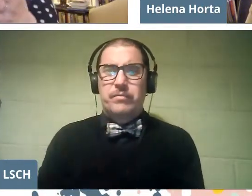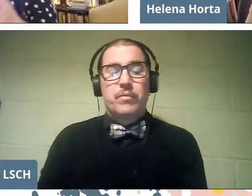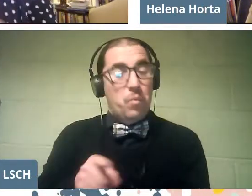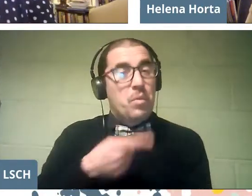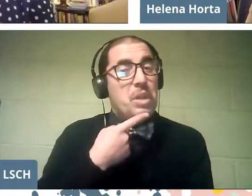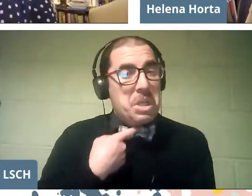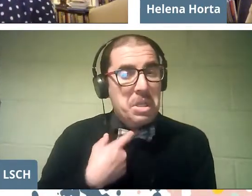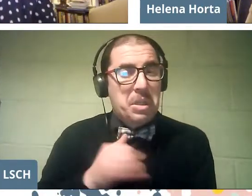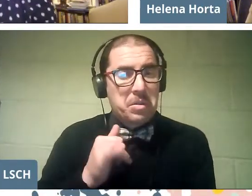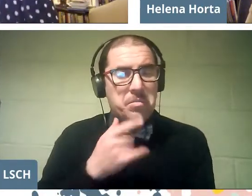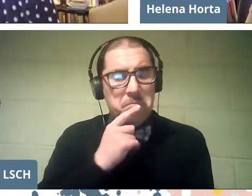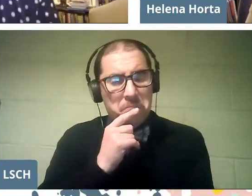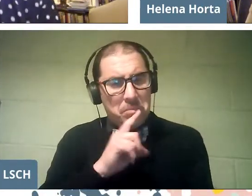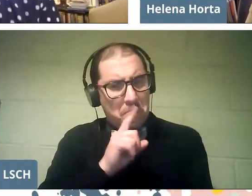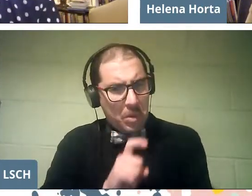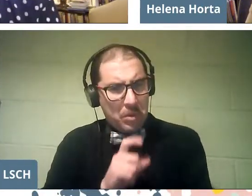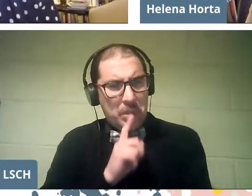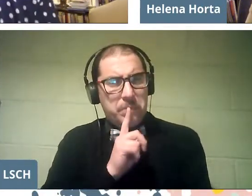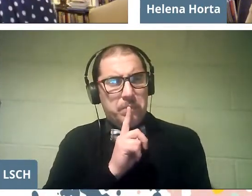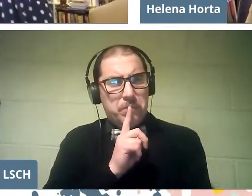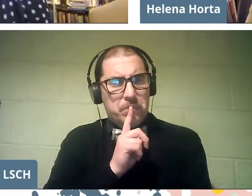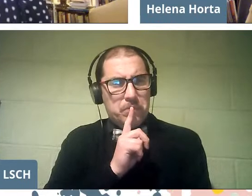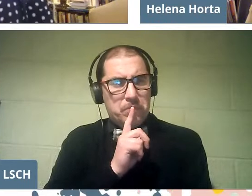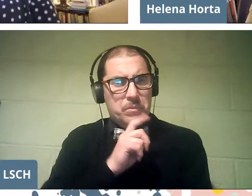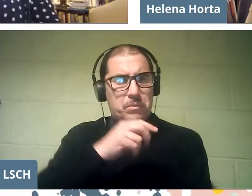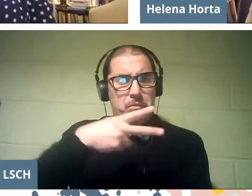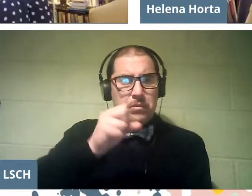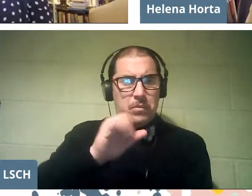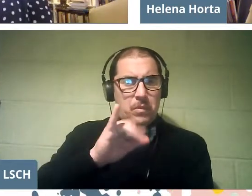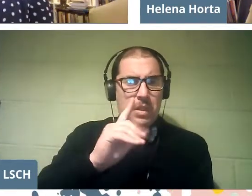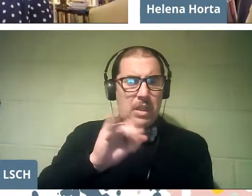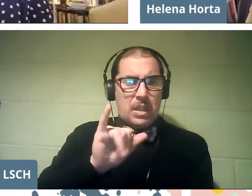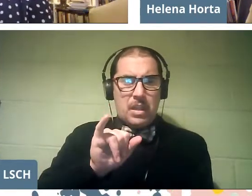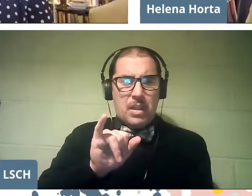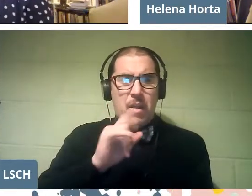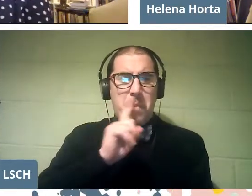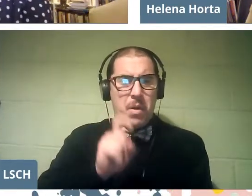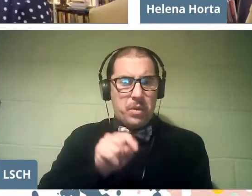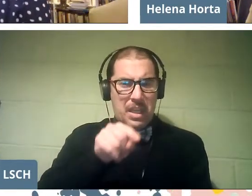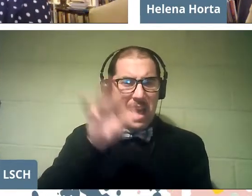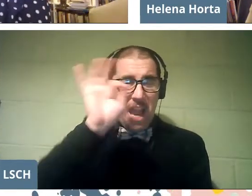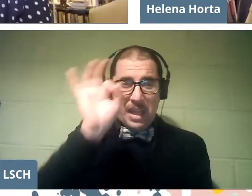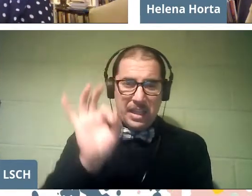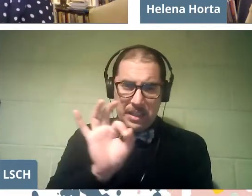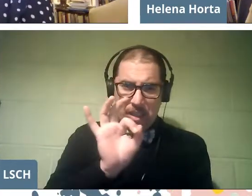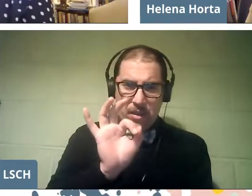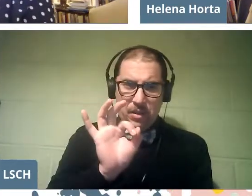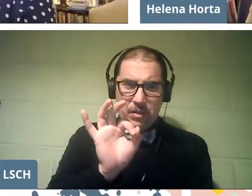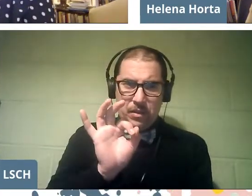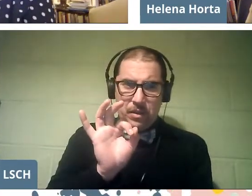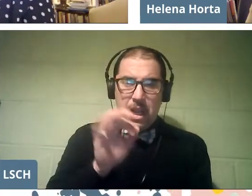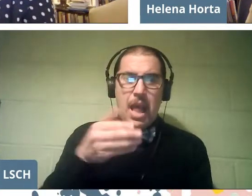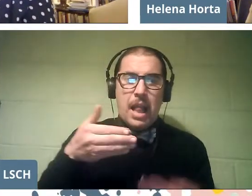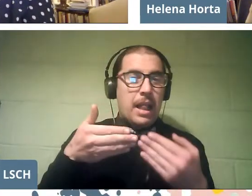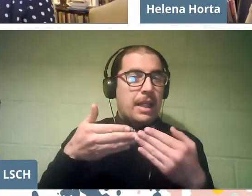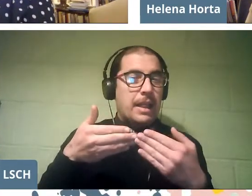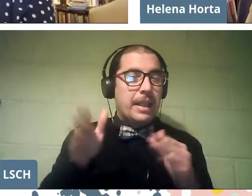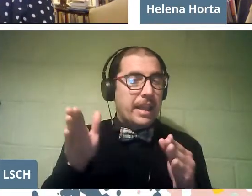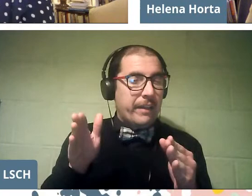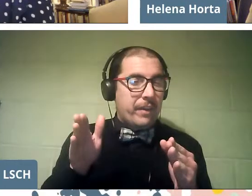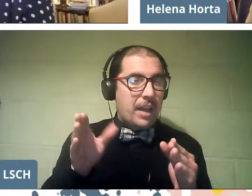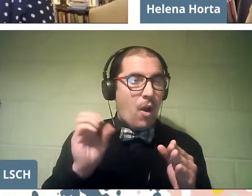interesante, fíjate, Hedy Barón pregunta, ¿el diseño era creación libre del